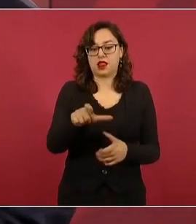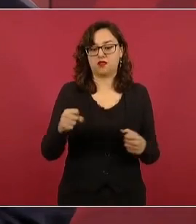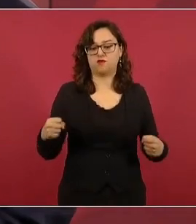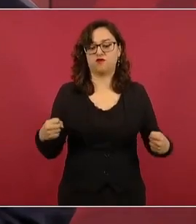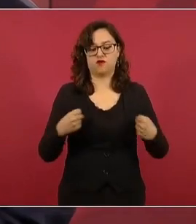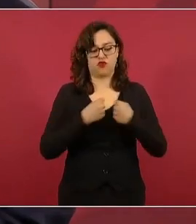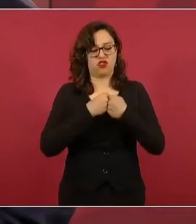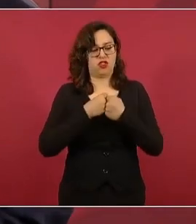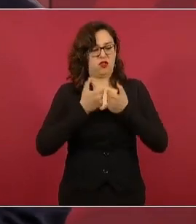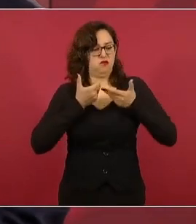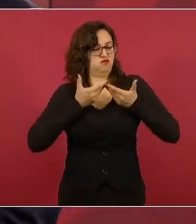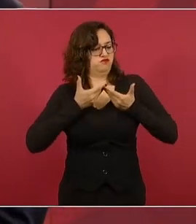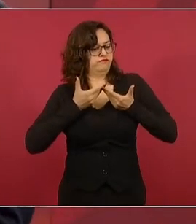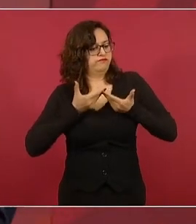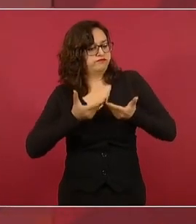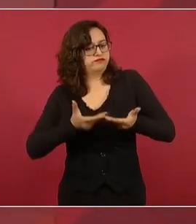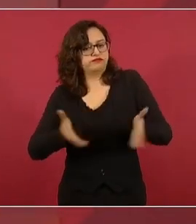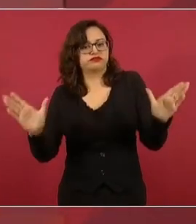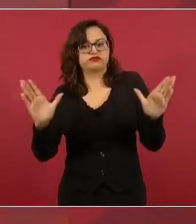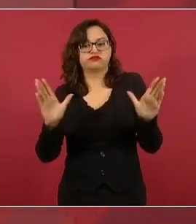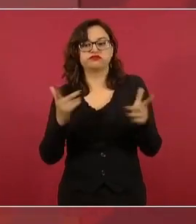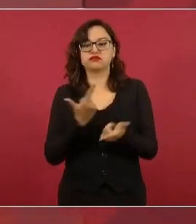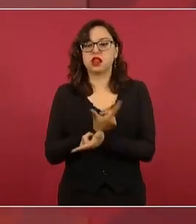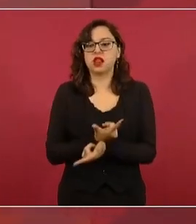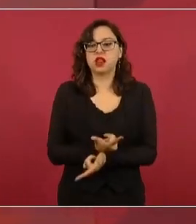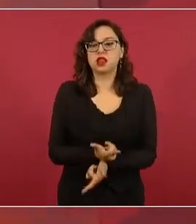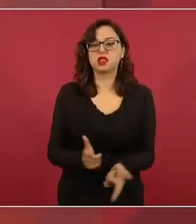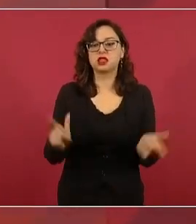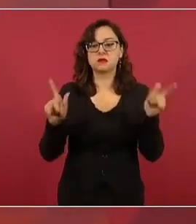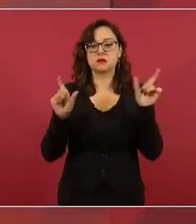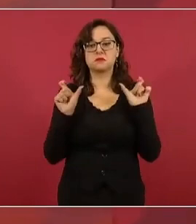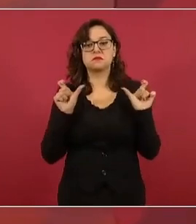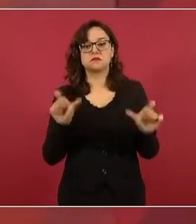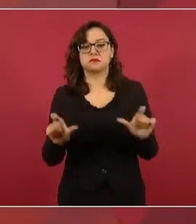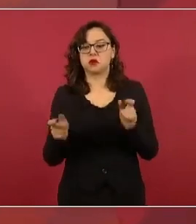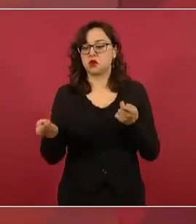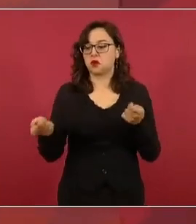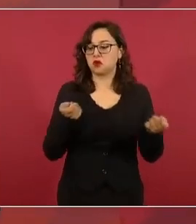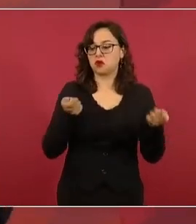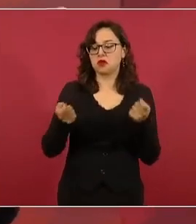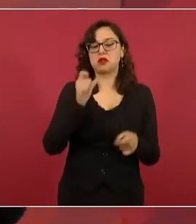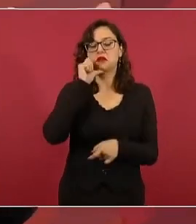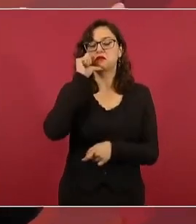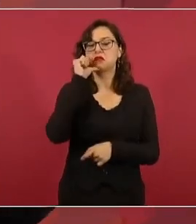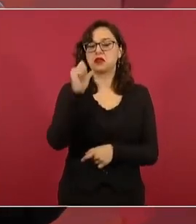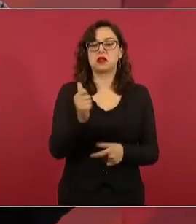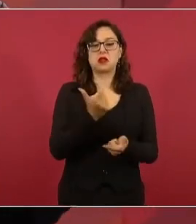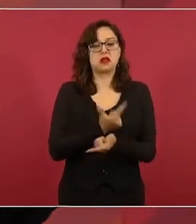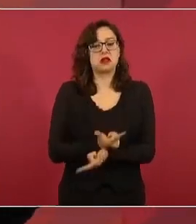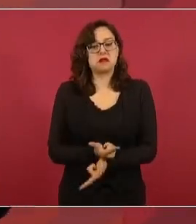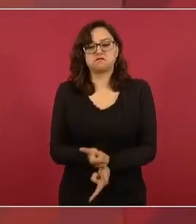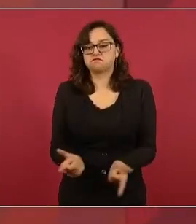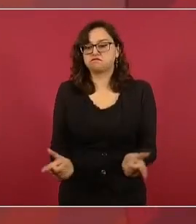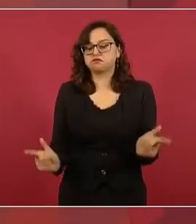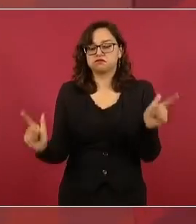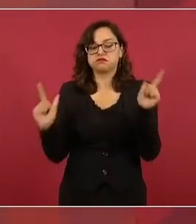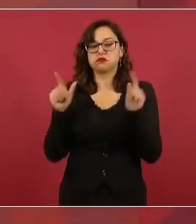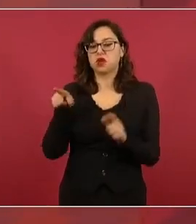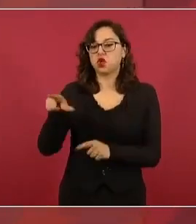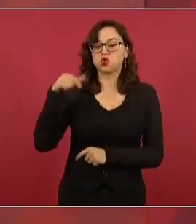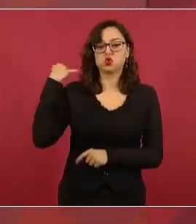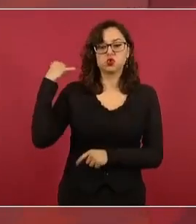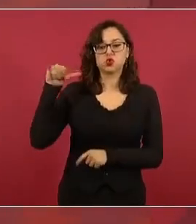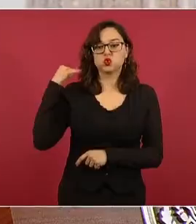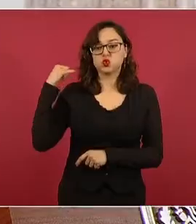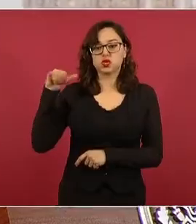indiscriminada, sin límites estratégicos de ningún tipo en Yucatán, se protegían las